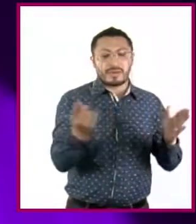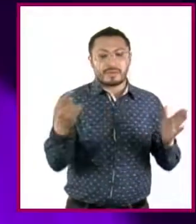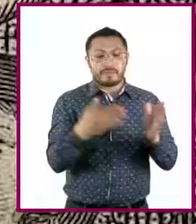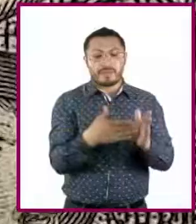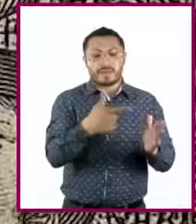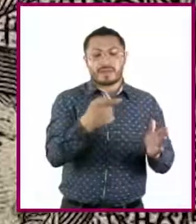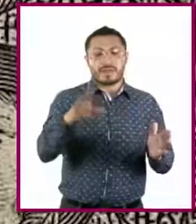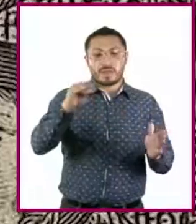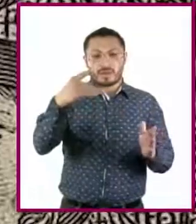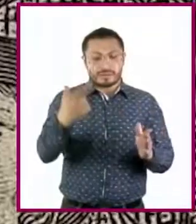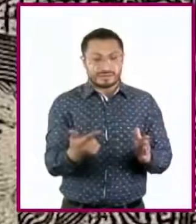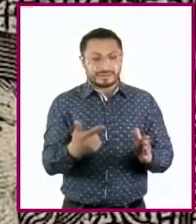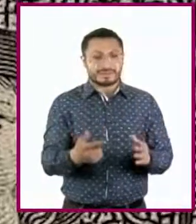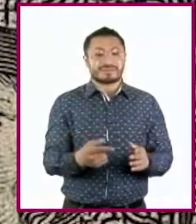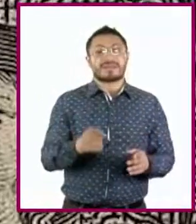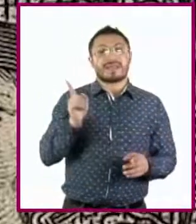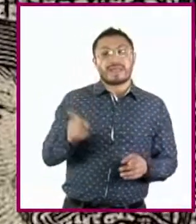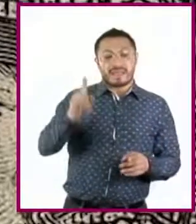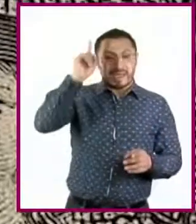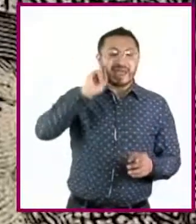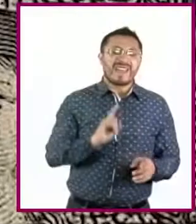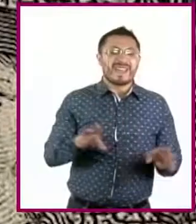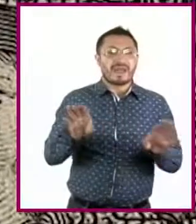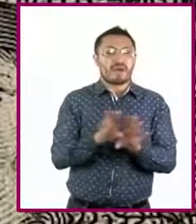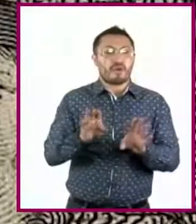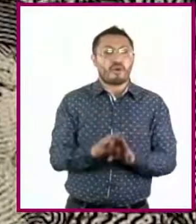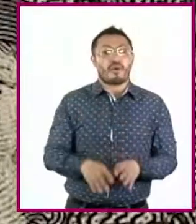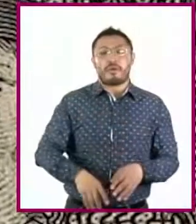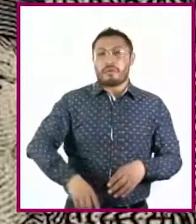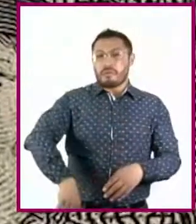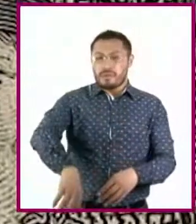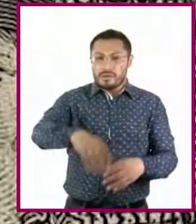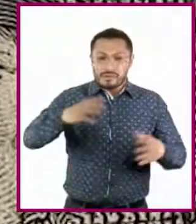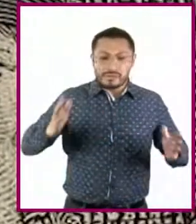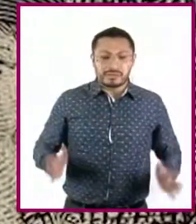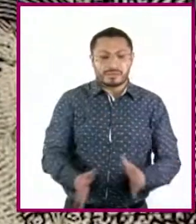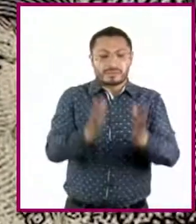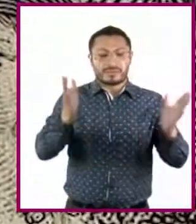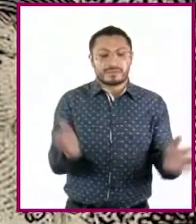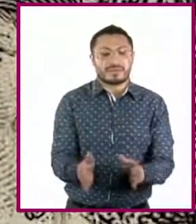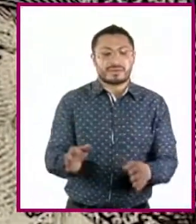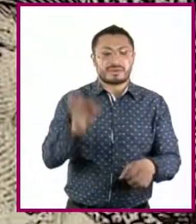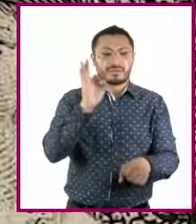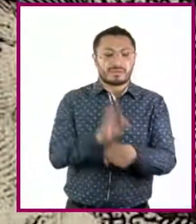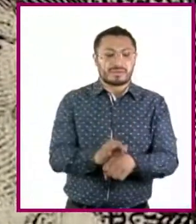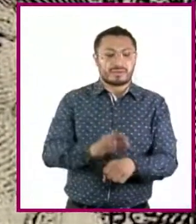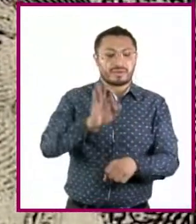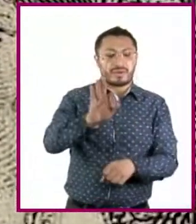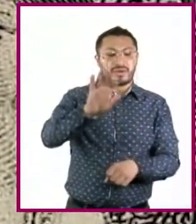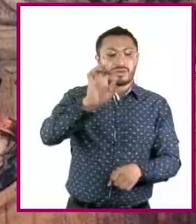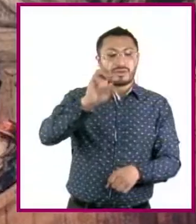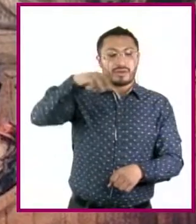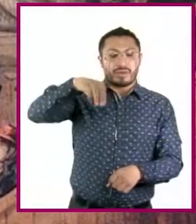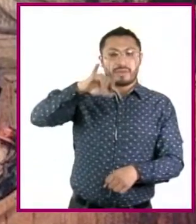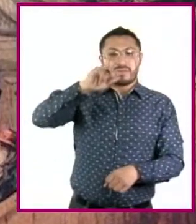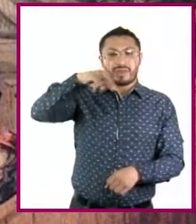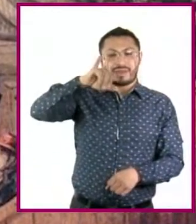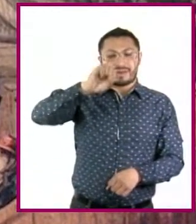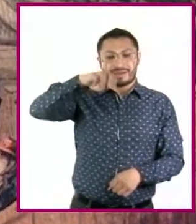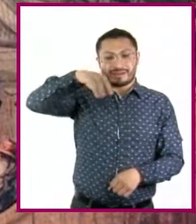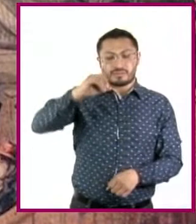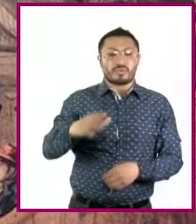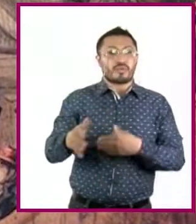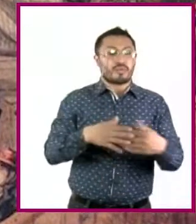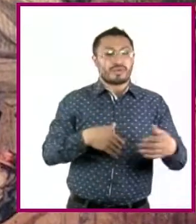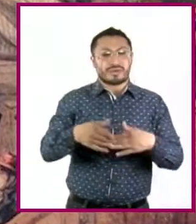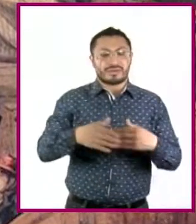1759-1797, considerada por muchos como la fundadora del feminismo moderno europeo. En su